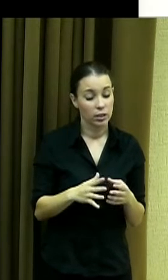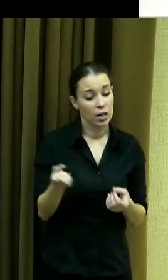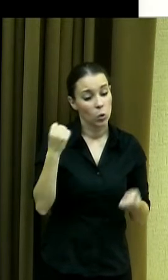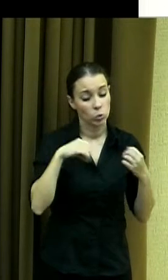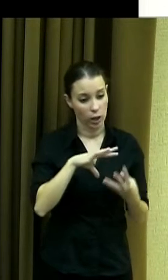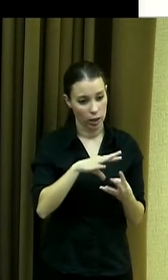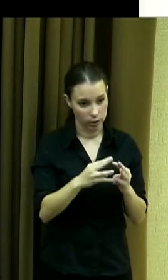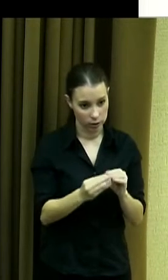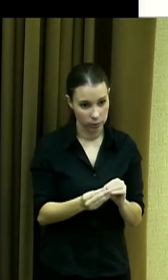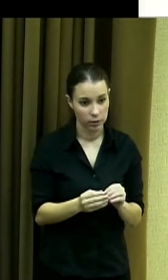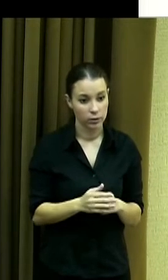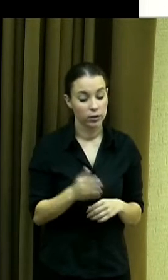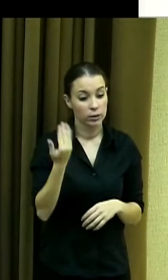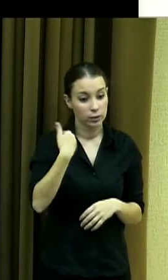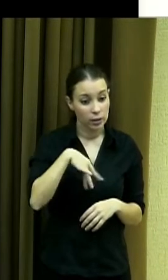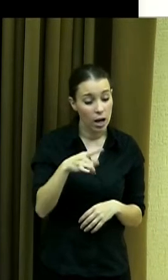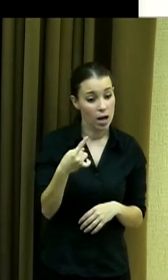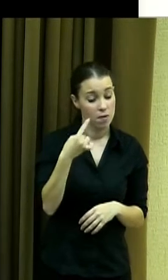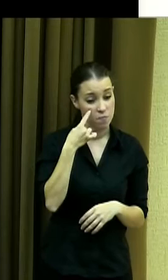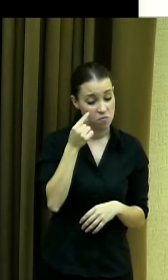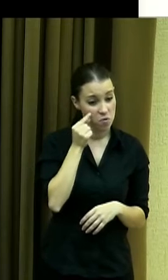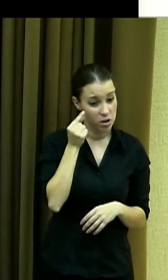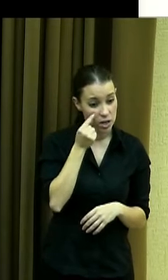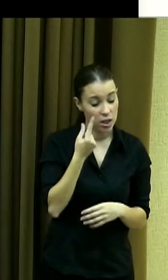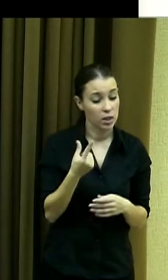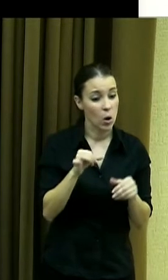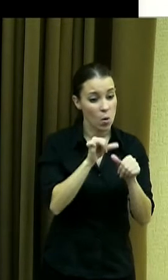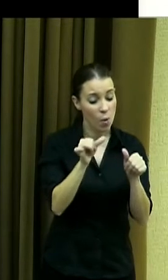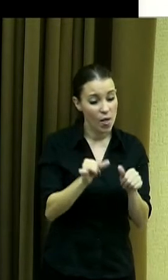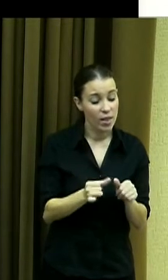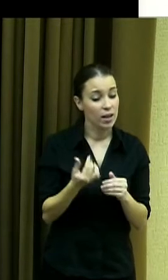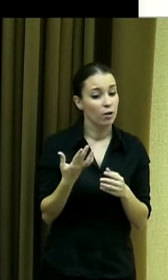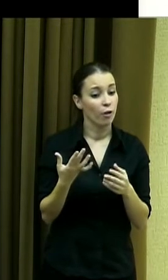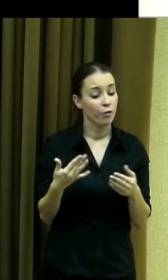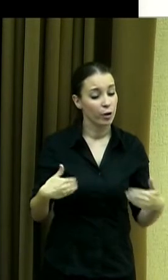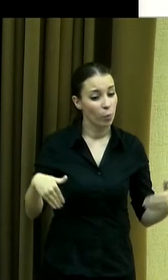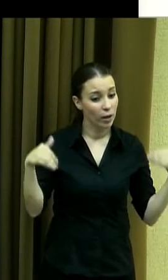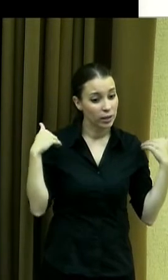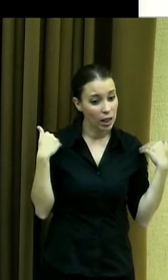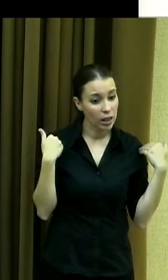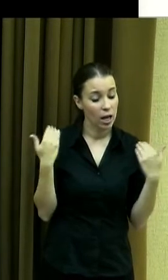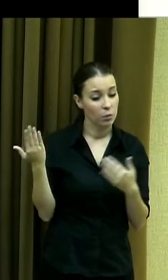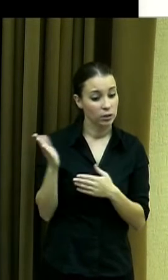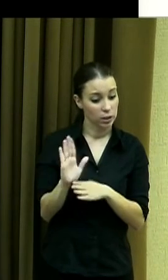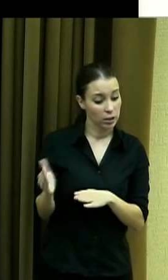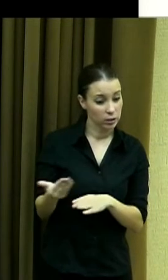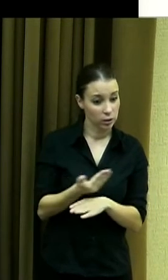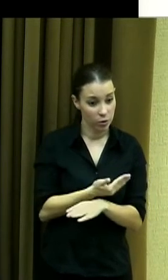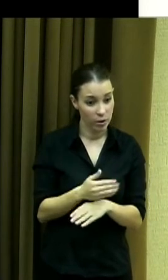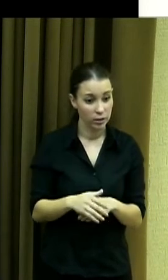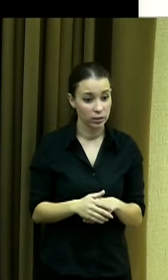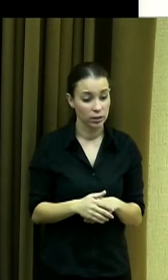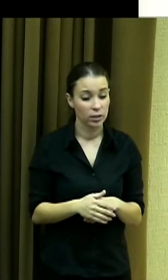tenga. Ya hemos visto el modelo de competencias, Inma ya nos lo ha presentado anteriormente. Son las habilidades a